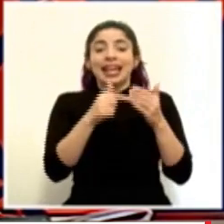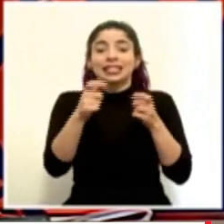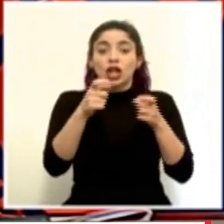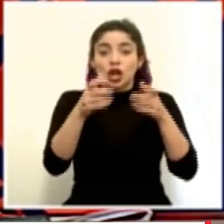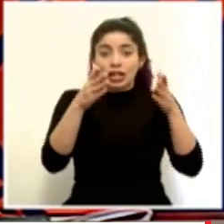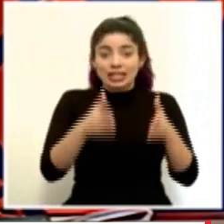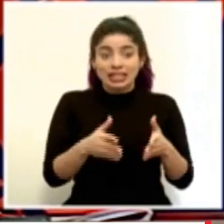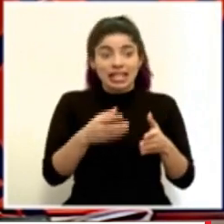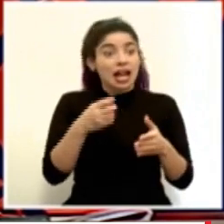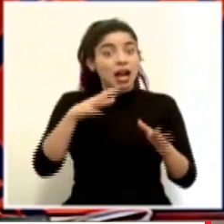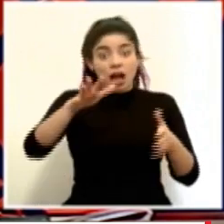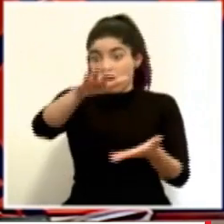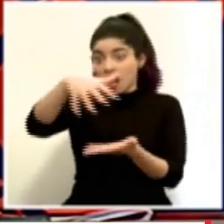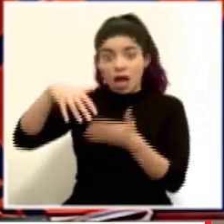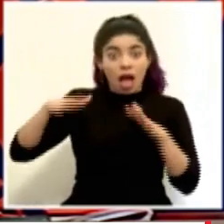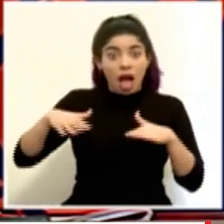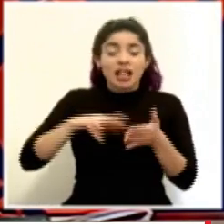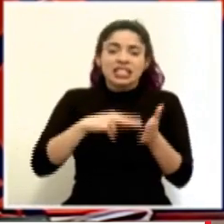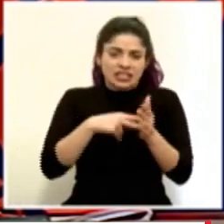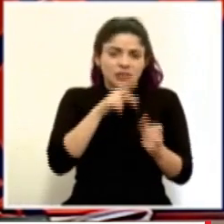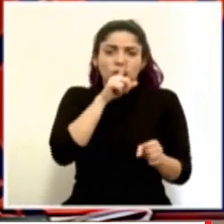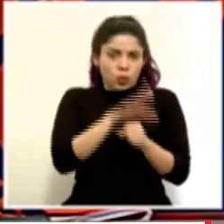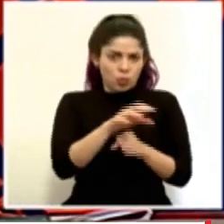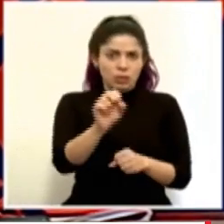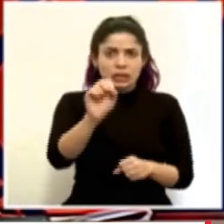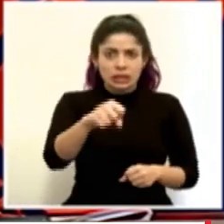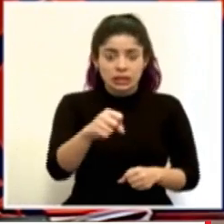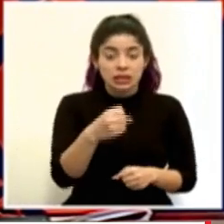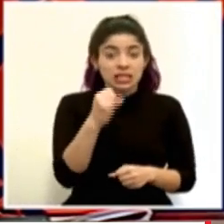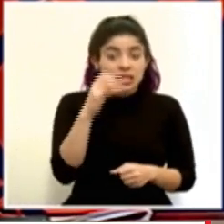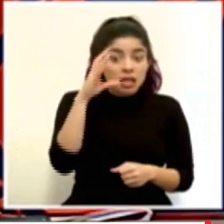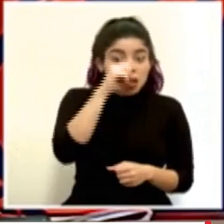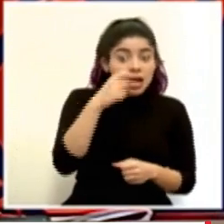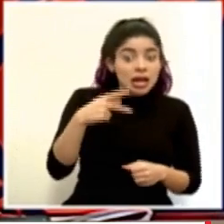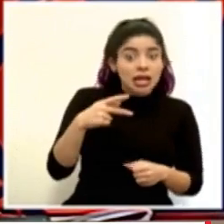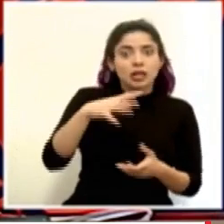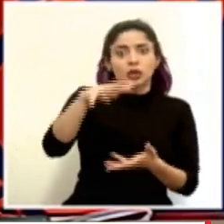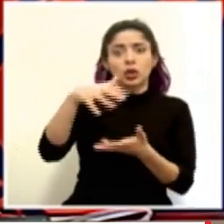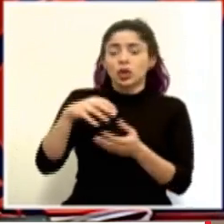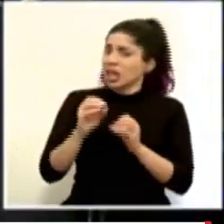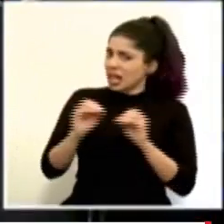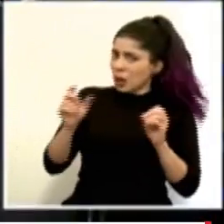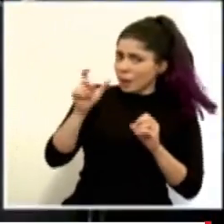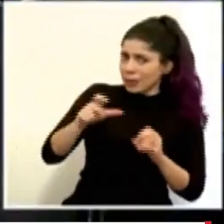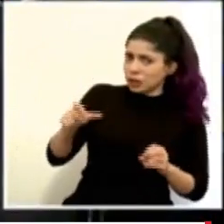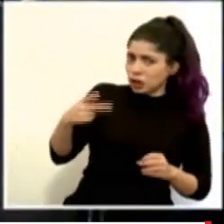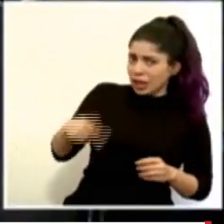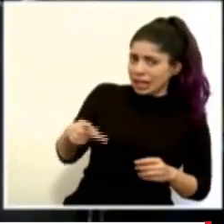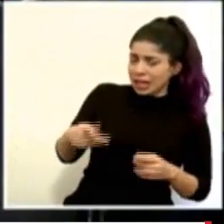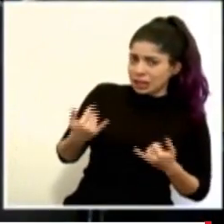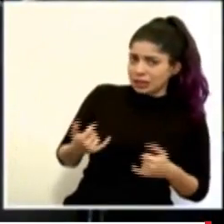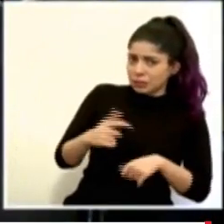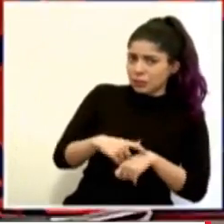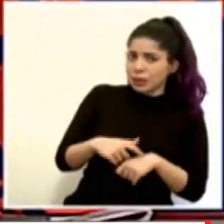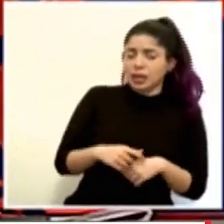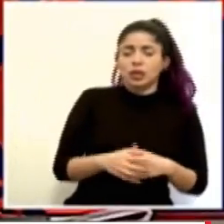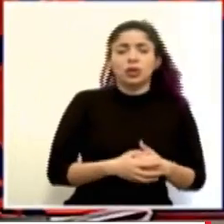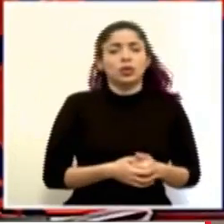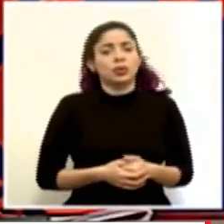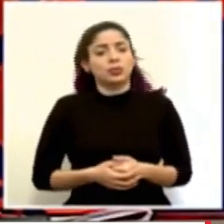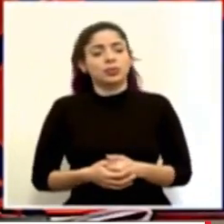están cumpliendo las especificaciones técnicas y si se determina que haya cualquier riesgo, se retiran. Nadie estuvo en riesgo, Muchísimas ¿consideran gracias, ustedes en este momento? Jessica.